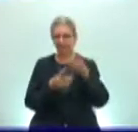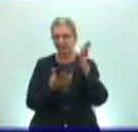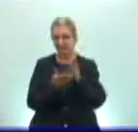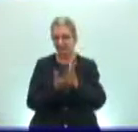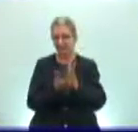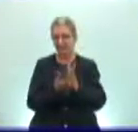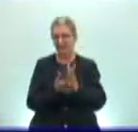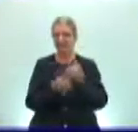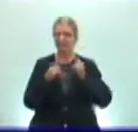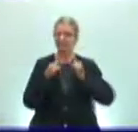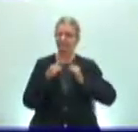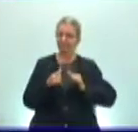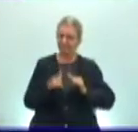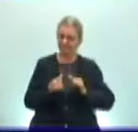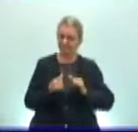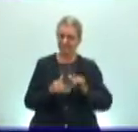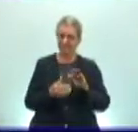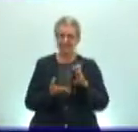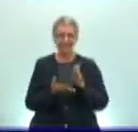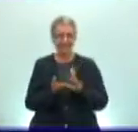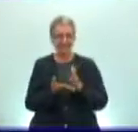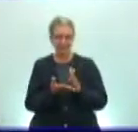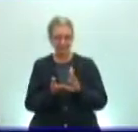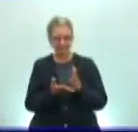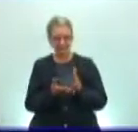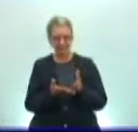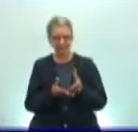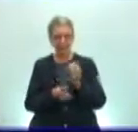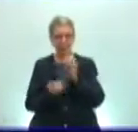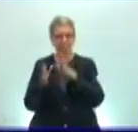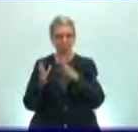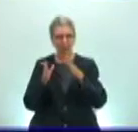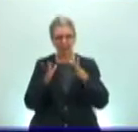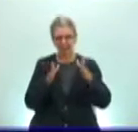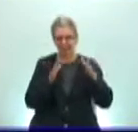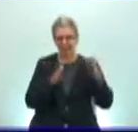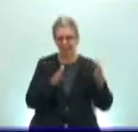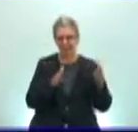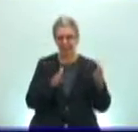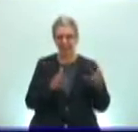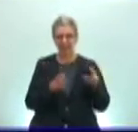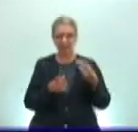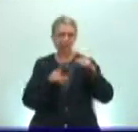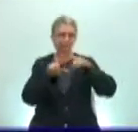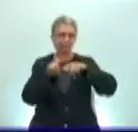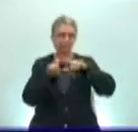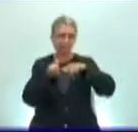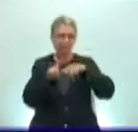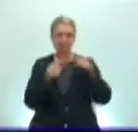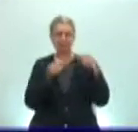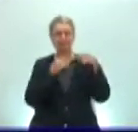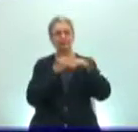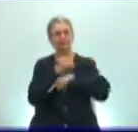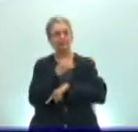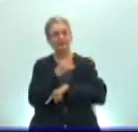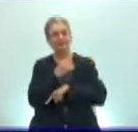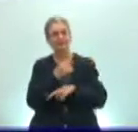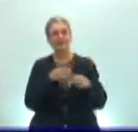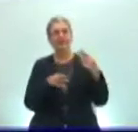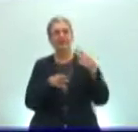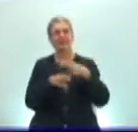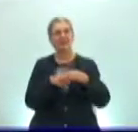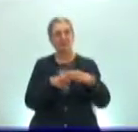orientar a ustedes, estudiantes, y organizar en los contenidos para que puedan profundizar en la